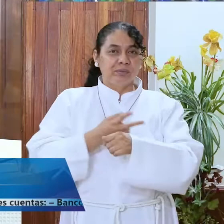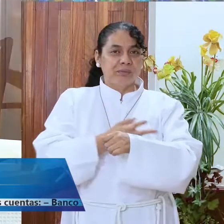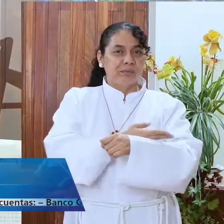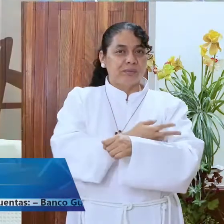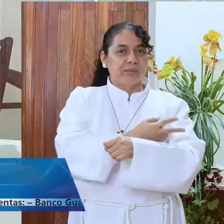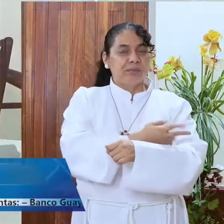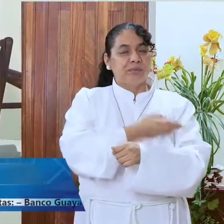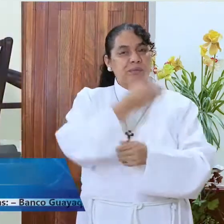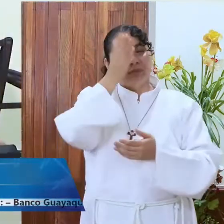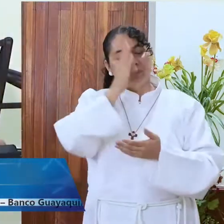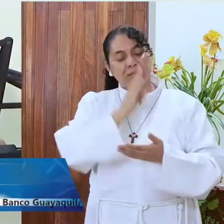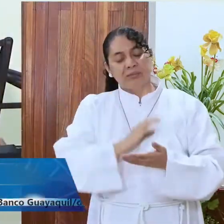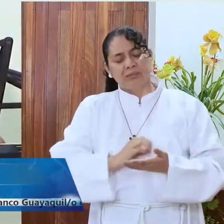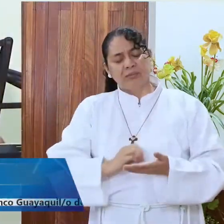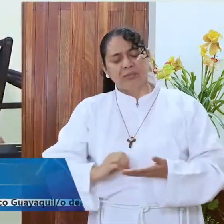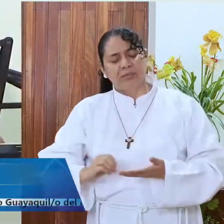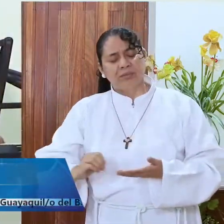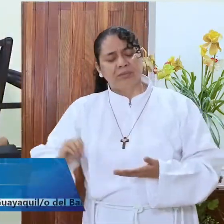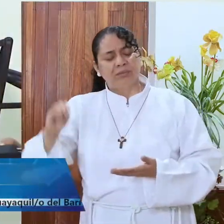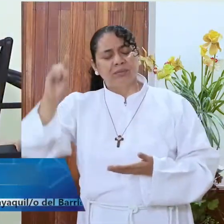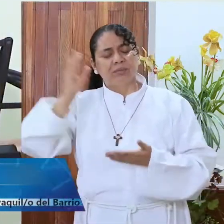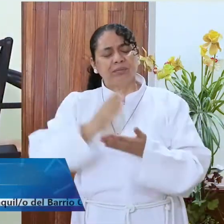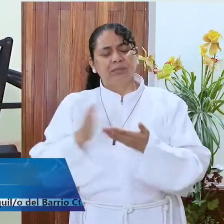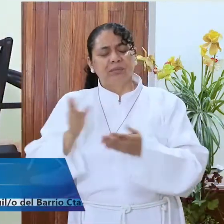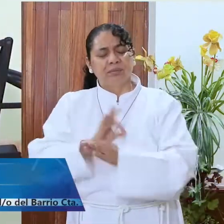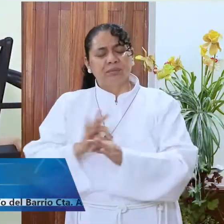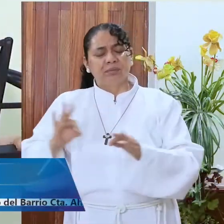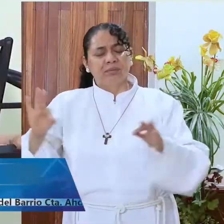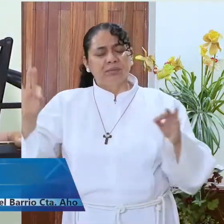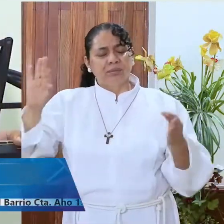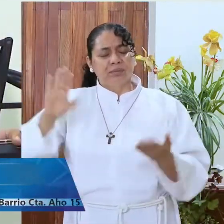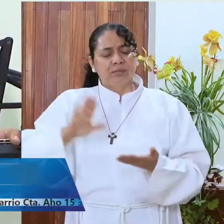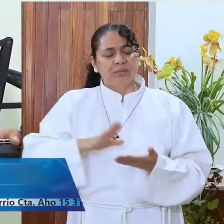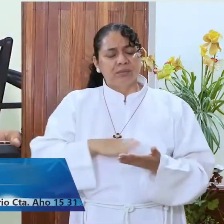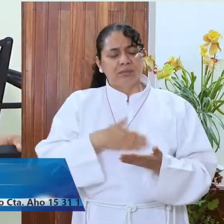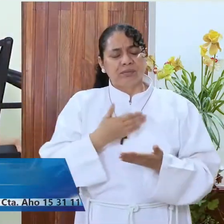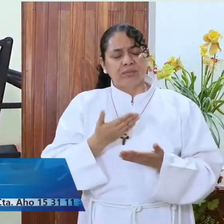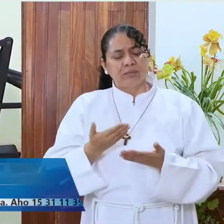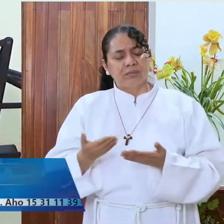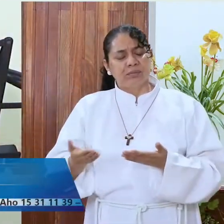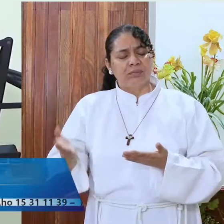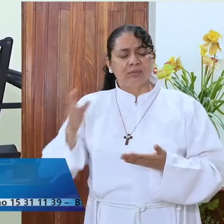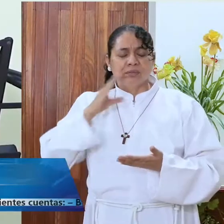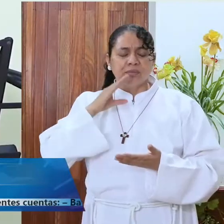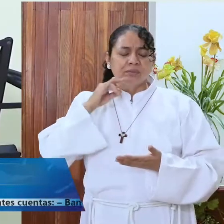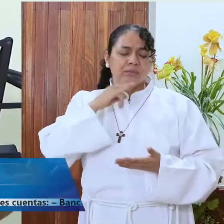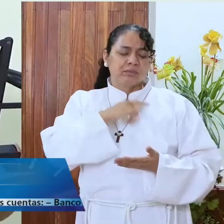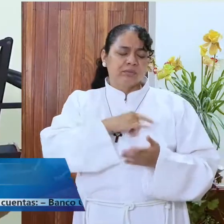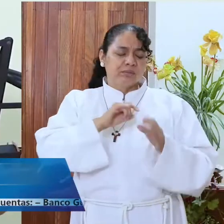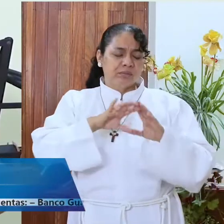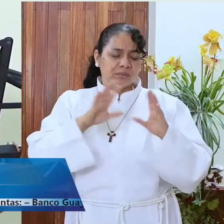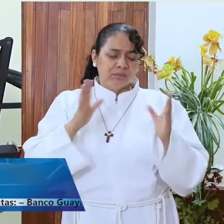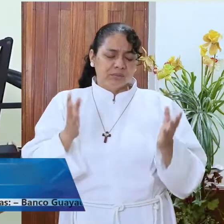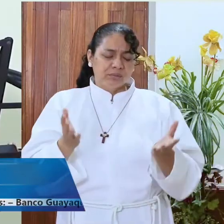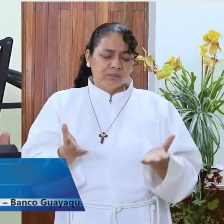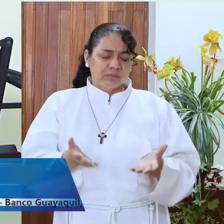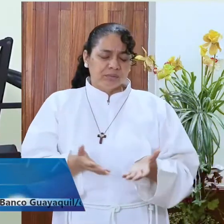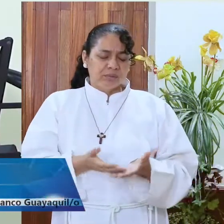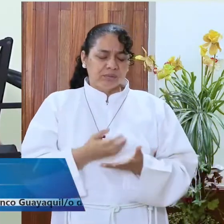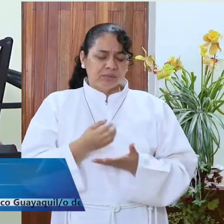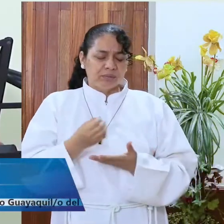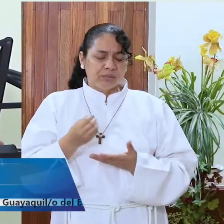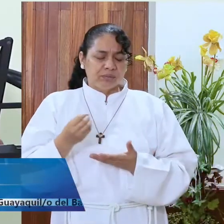cordero de dios quizás el pecado del mundo